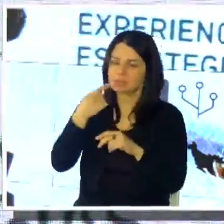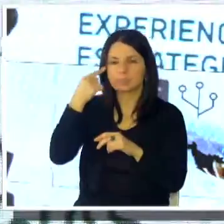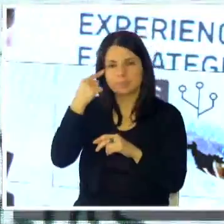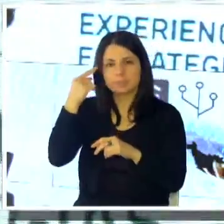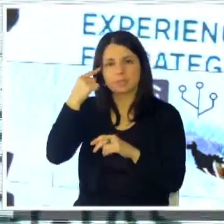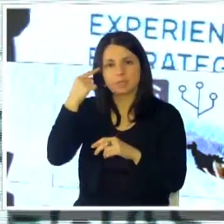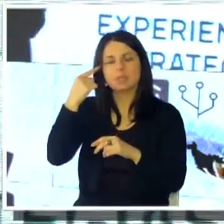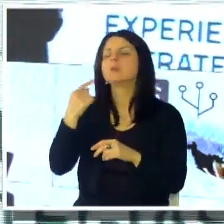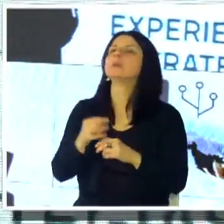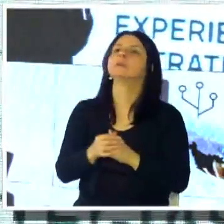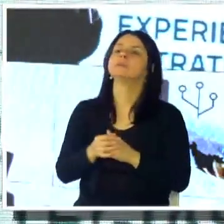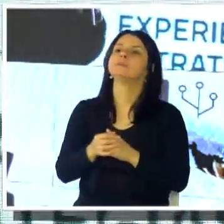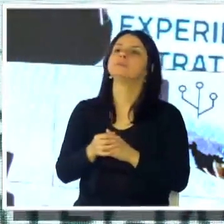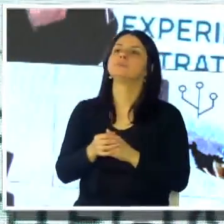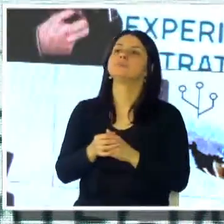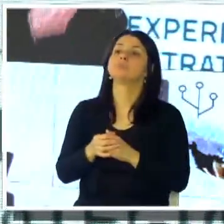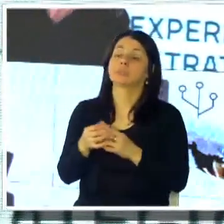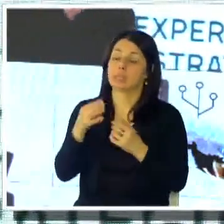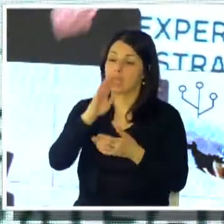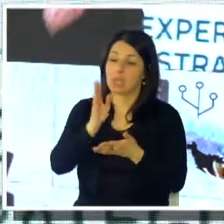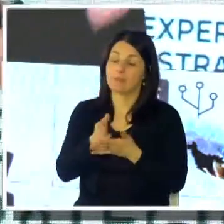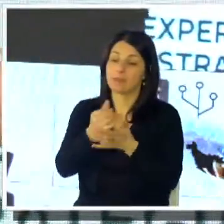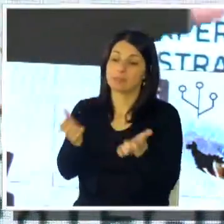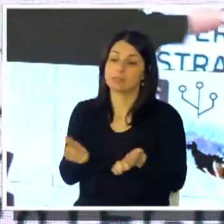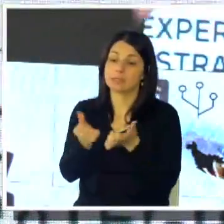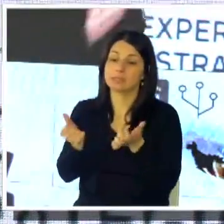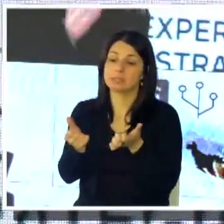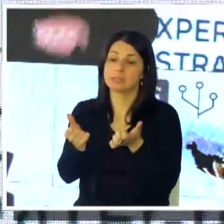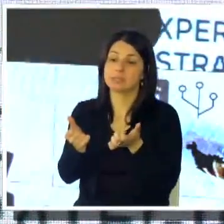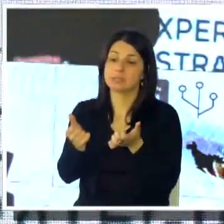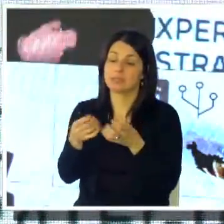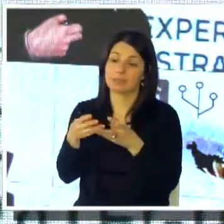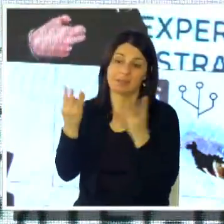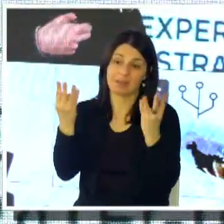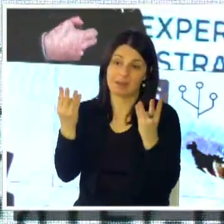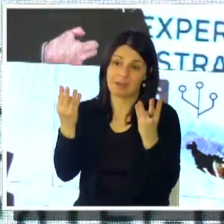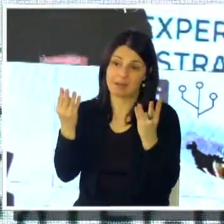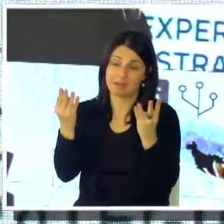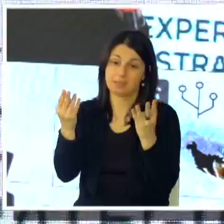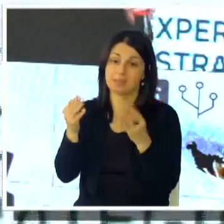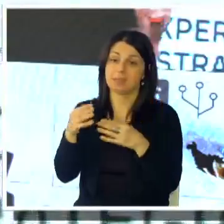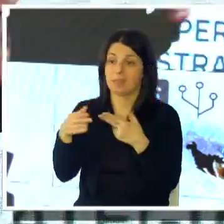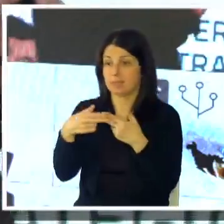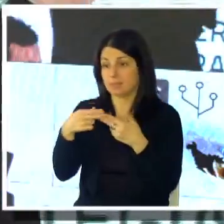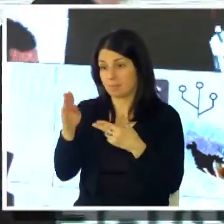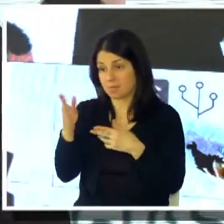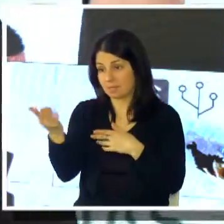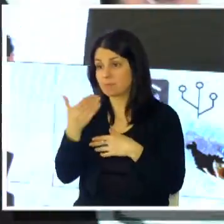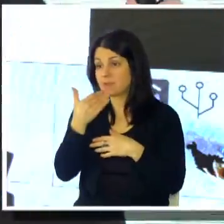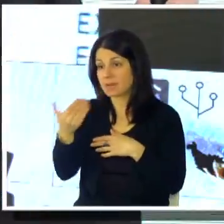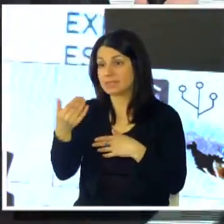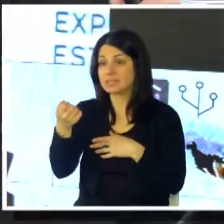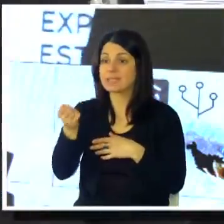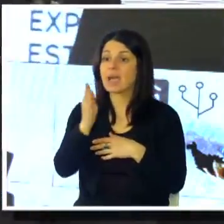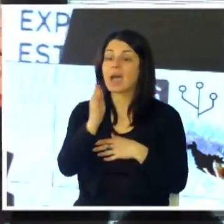vuelta, y bueno, se terminó implementando un componente genérico sobre la plataforma, gracias a sus APIs